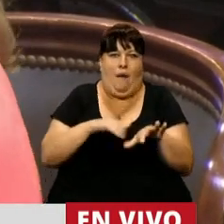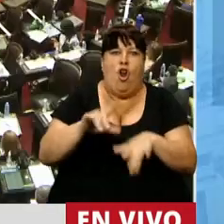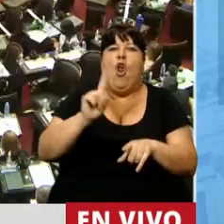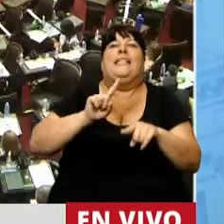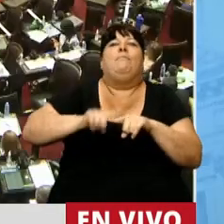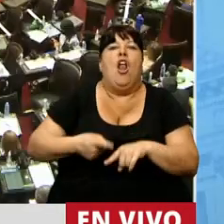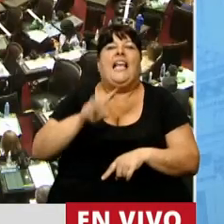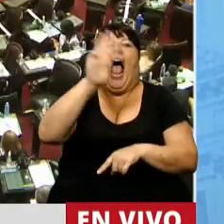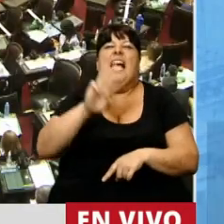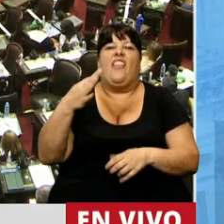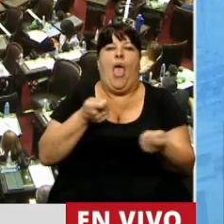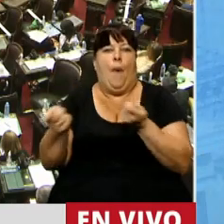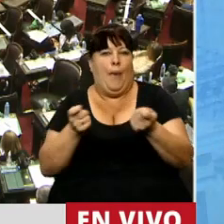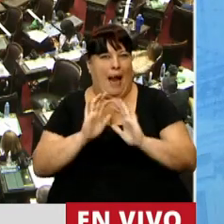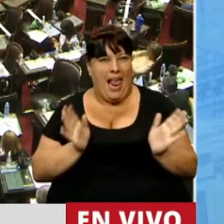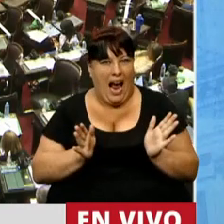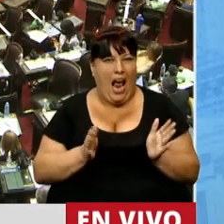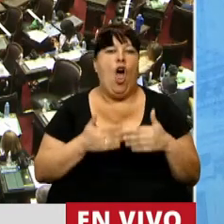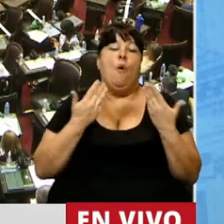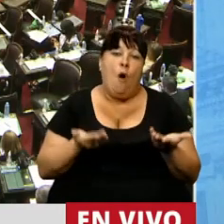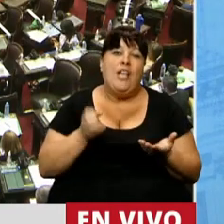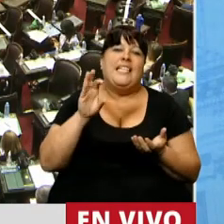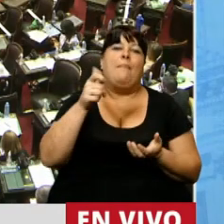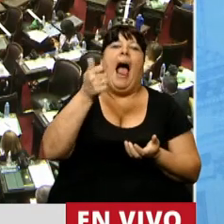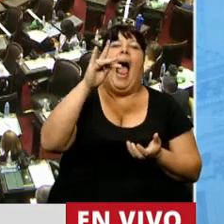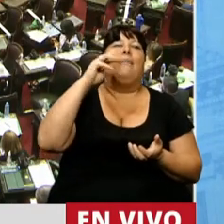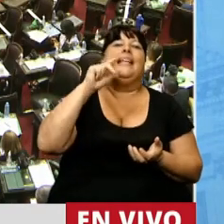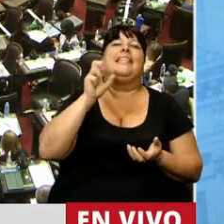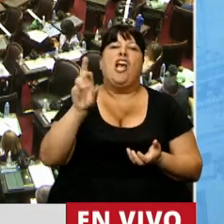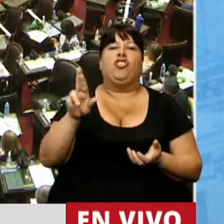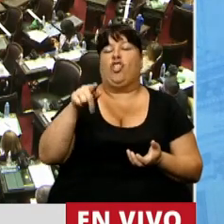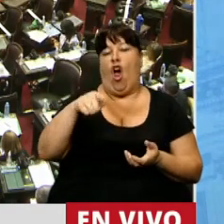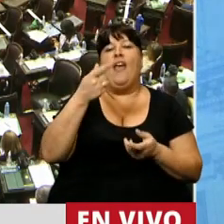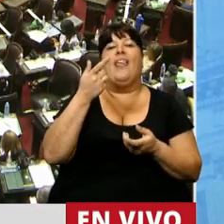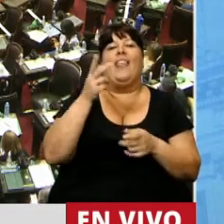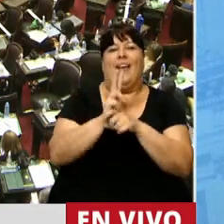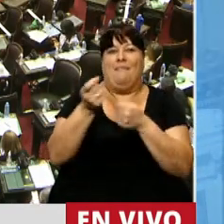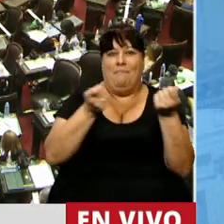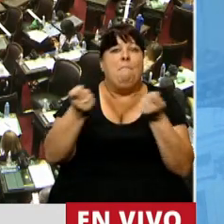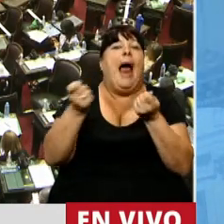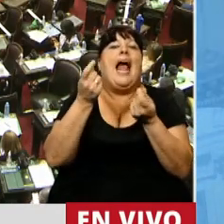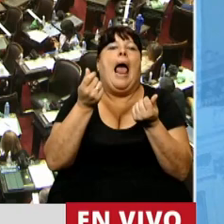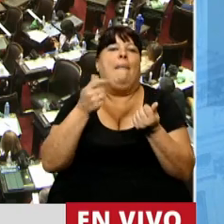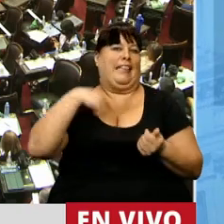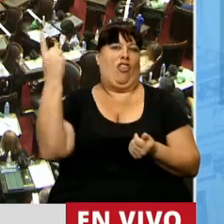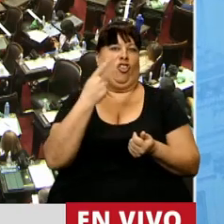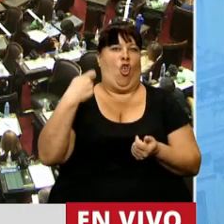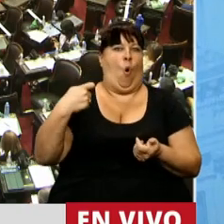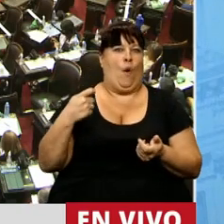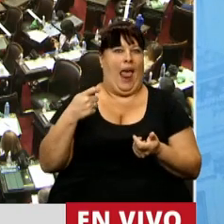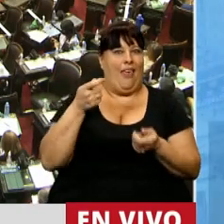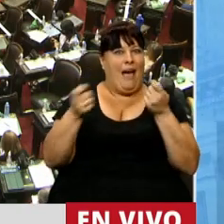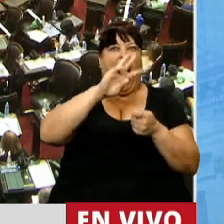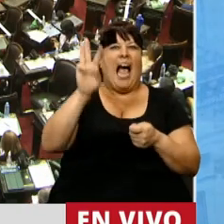hacer política, tiene que hacer gestión. Por eso su nombre es Administración de la Seguridad Nacional de la Seguridad Social. Administra la plata de todos los